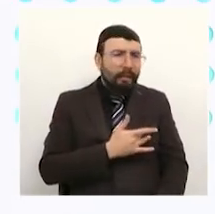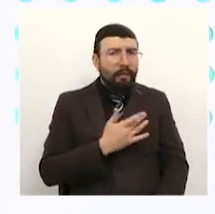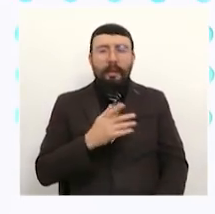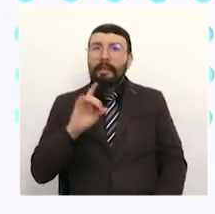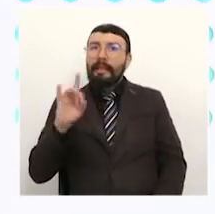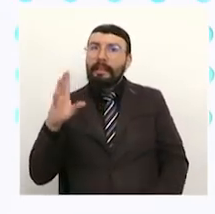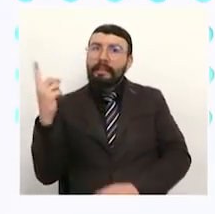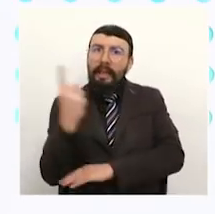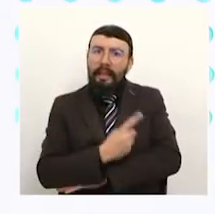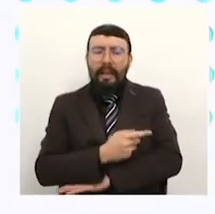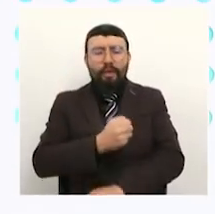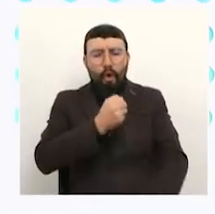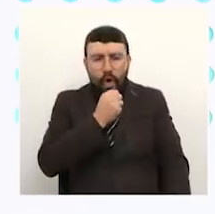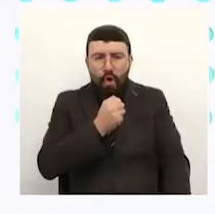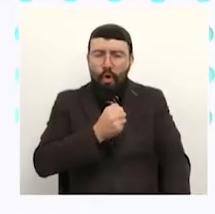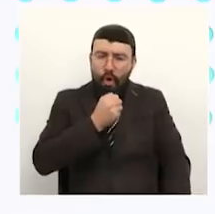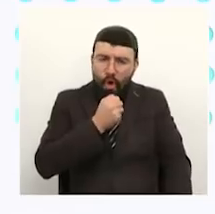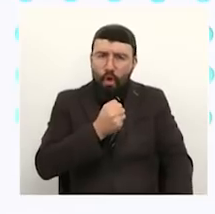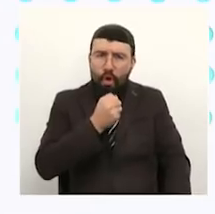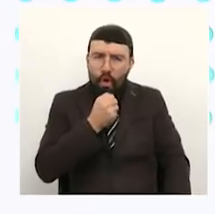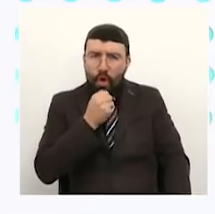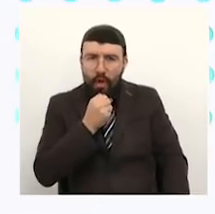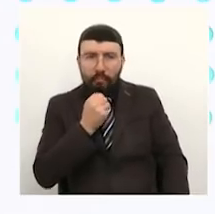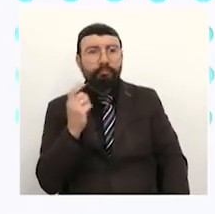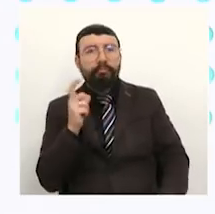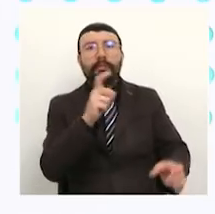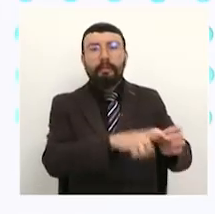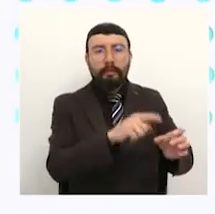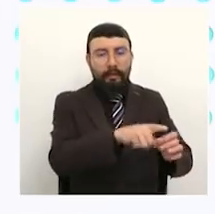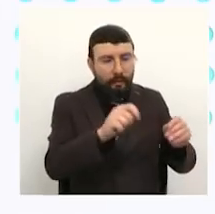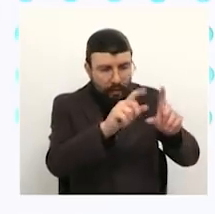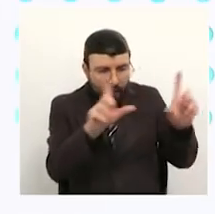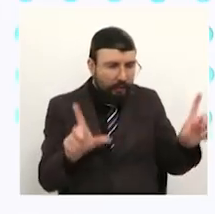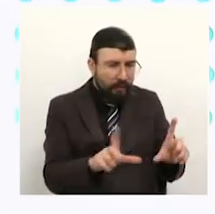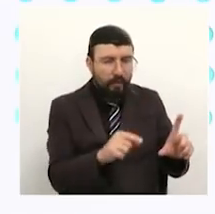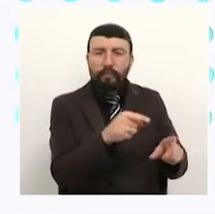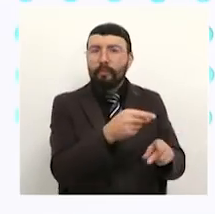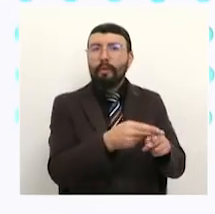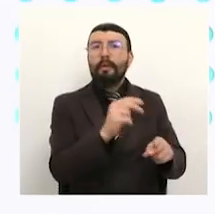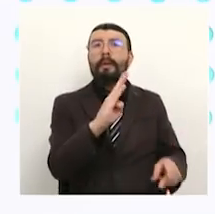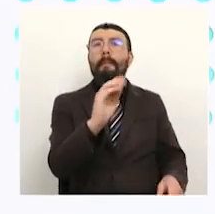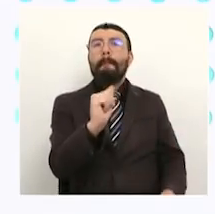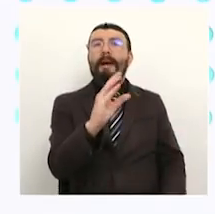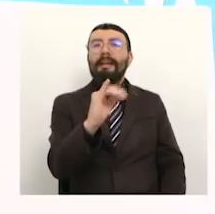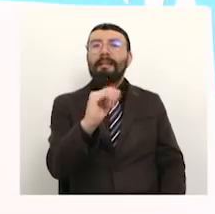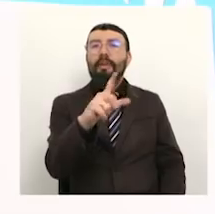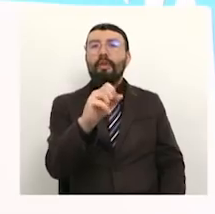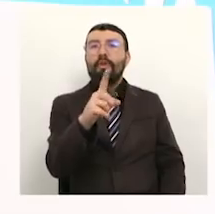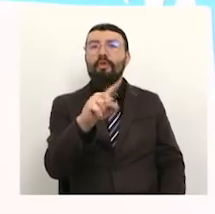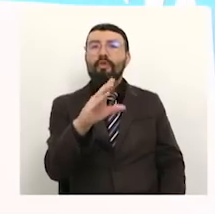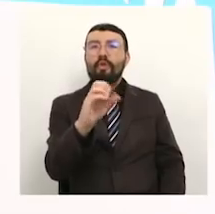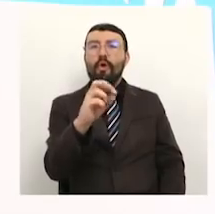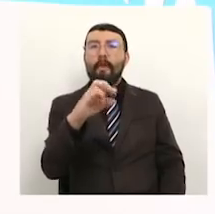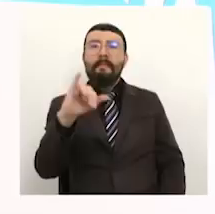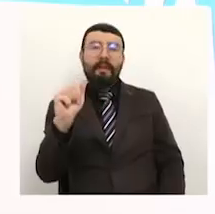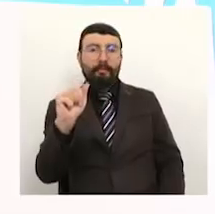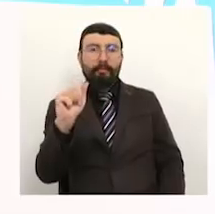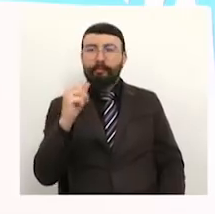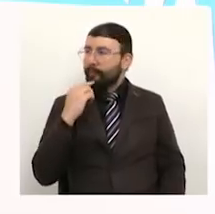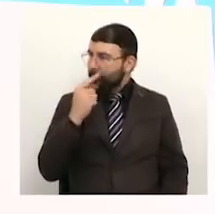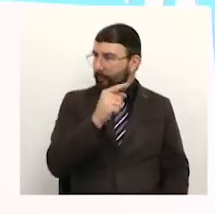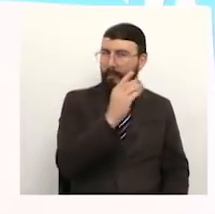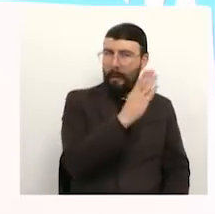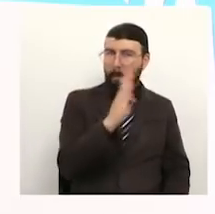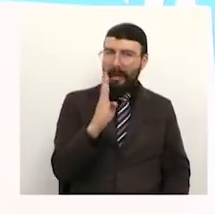todos durante más de 15 días deben hacerse los bacilos copias y la salud antes de barranquilla mir atiende